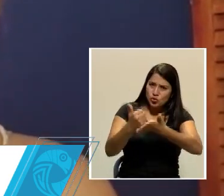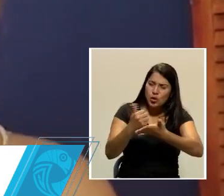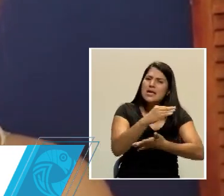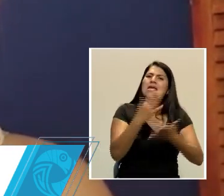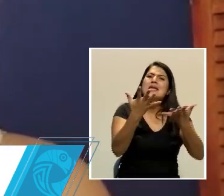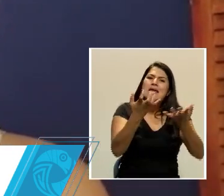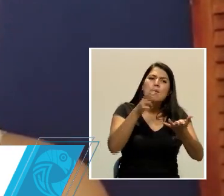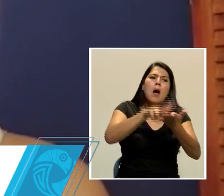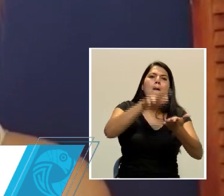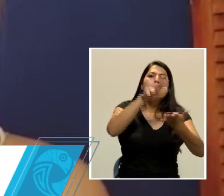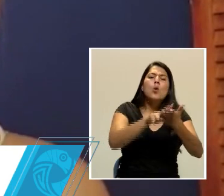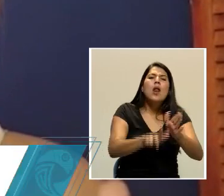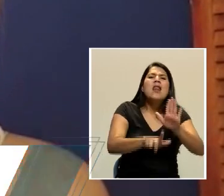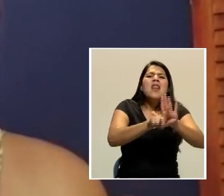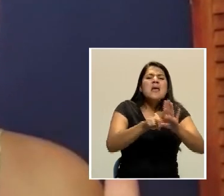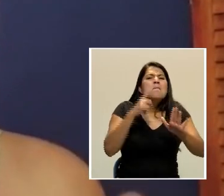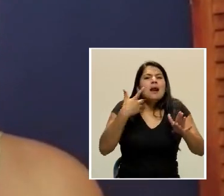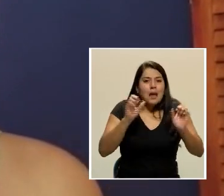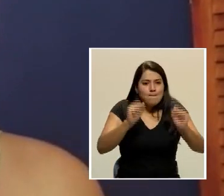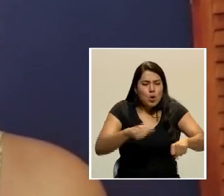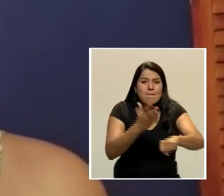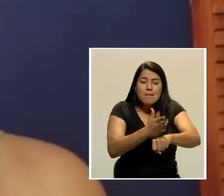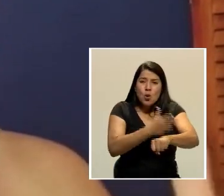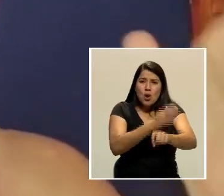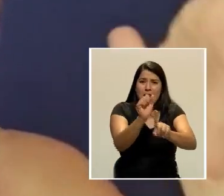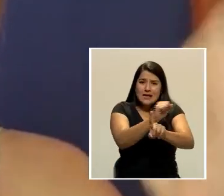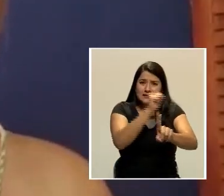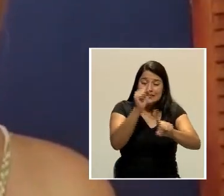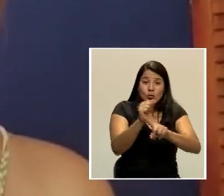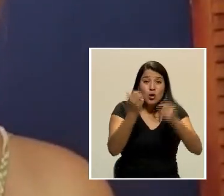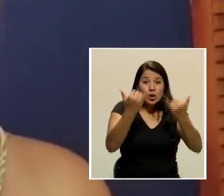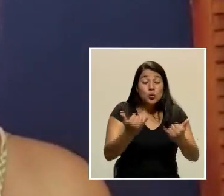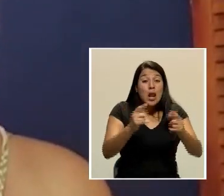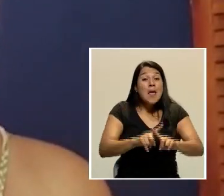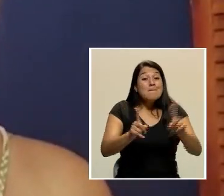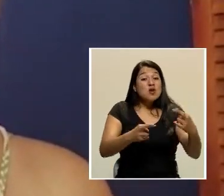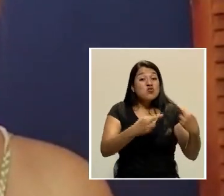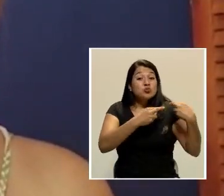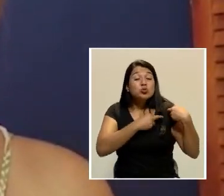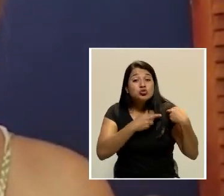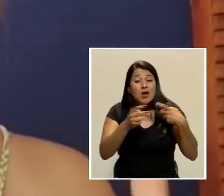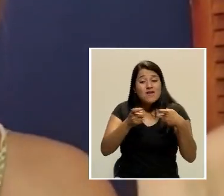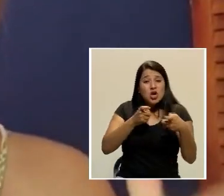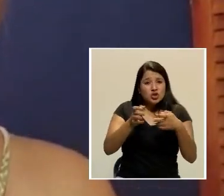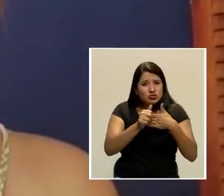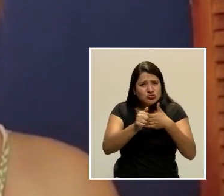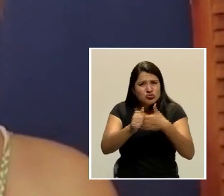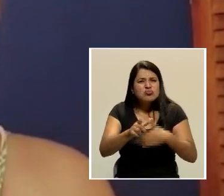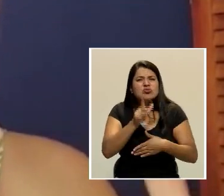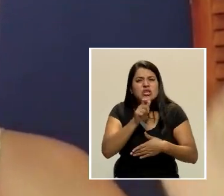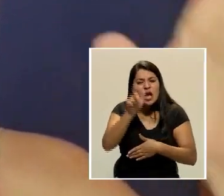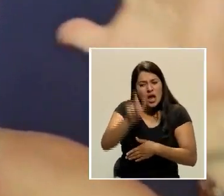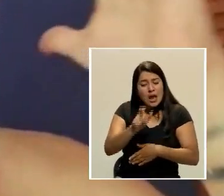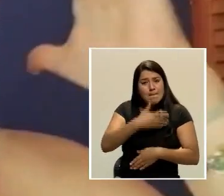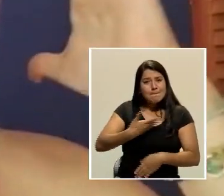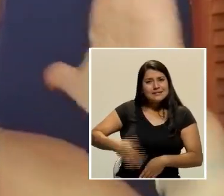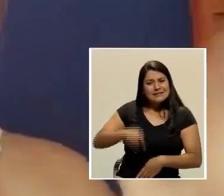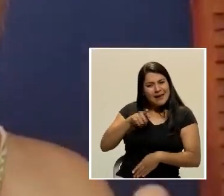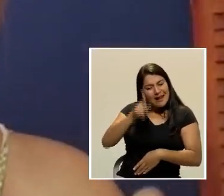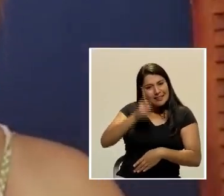crítica, es momento que el señor presidente de la República y su equipo económico reaccione. Si bien es cierto, en la Asamblea Legislativa los